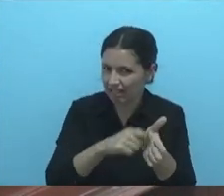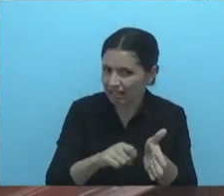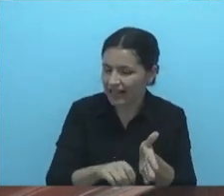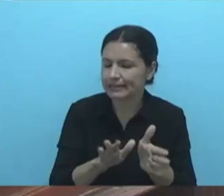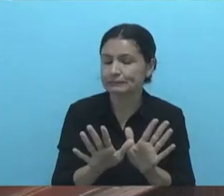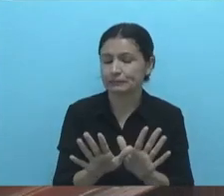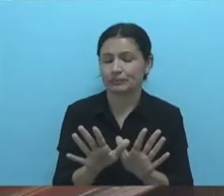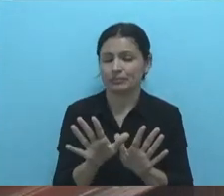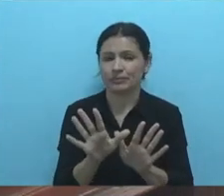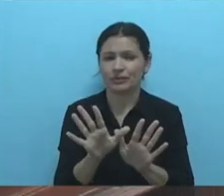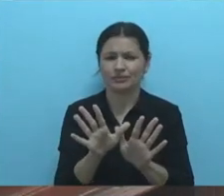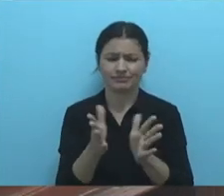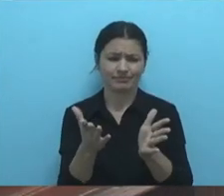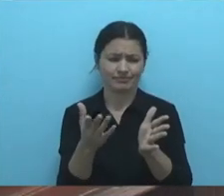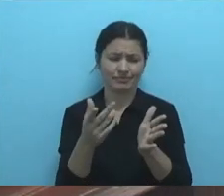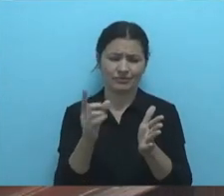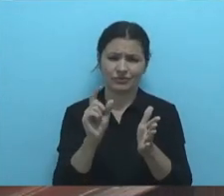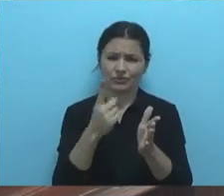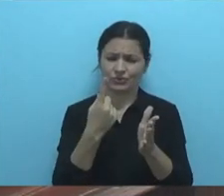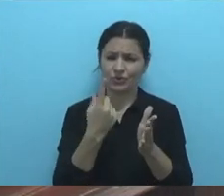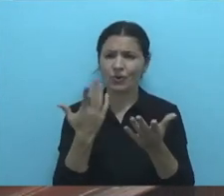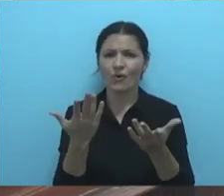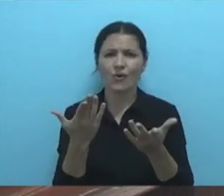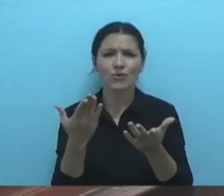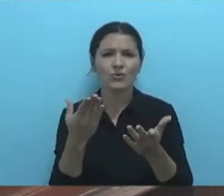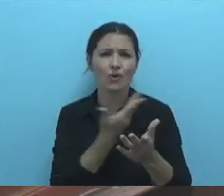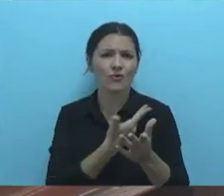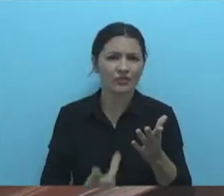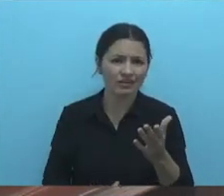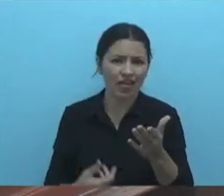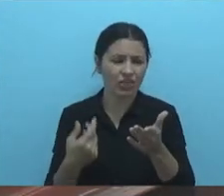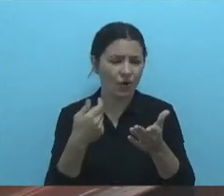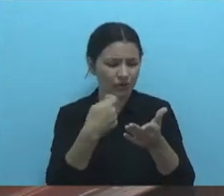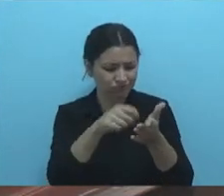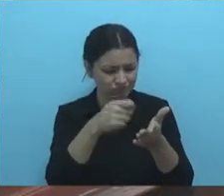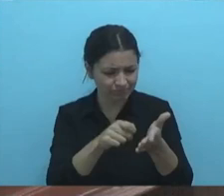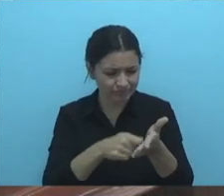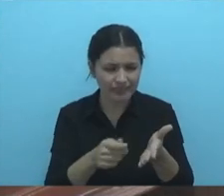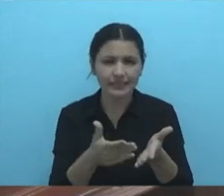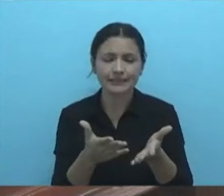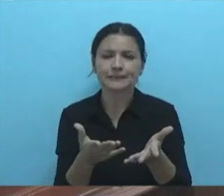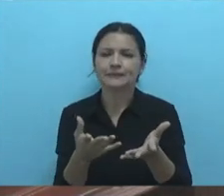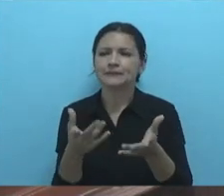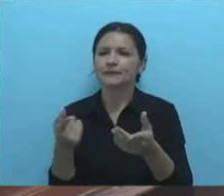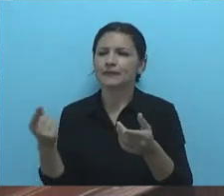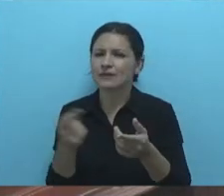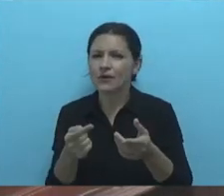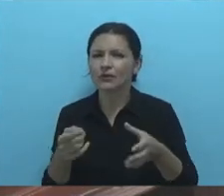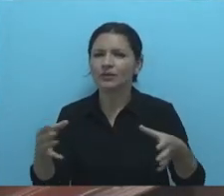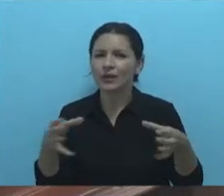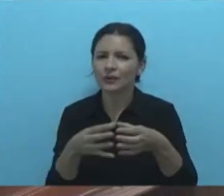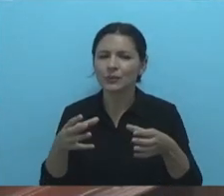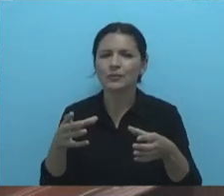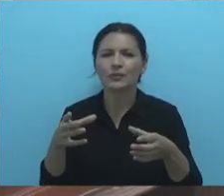que fueron cambios inconsultos tanto la cámara de senadores como la cámara de diputados y también al movimiento de cooperativas de trabajo